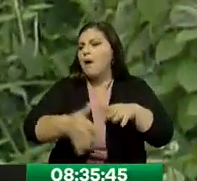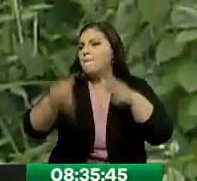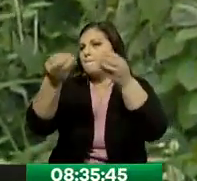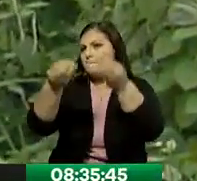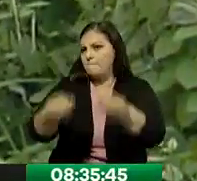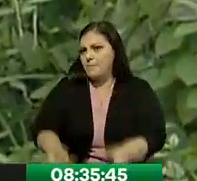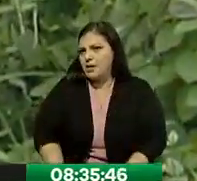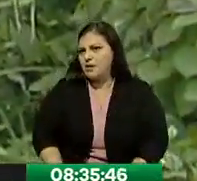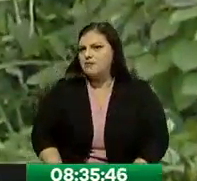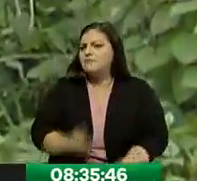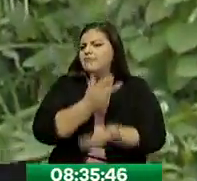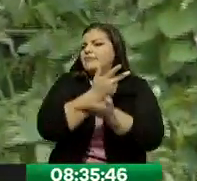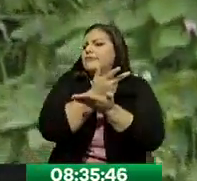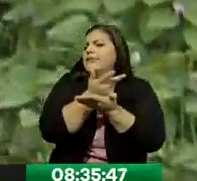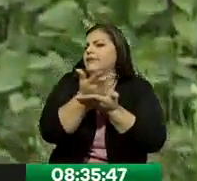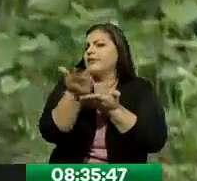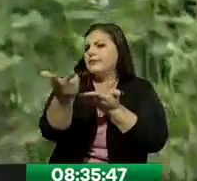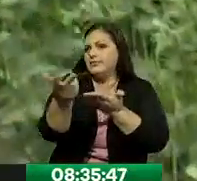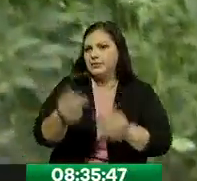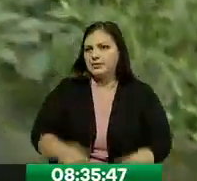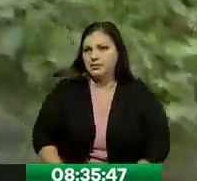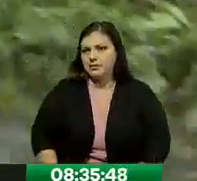nos dejan no